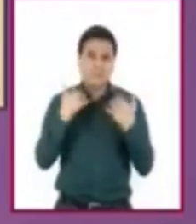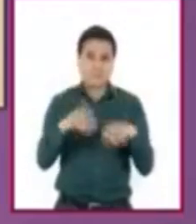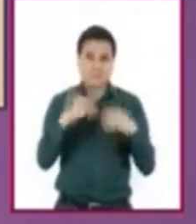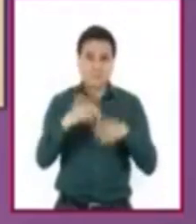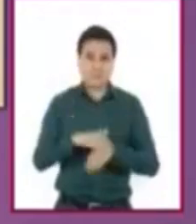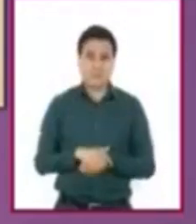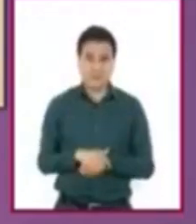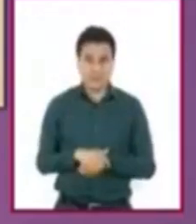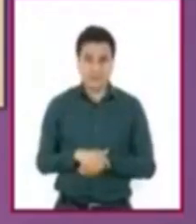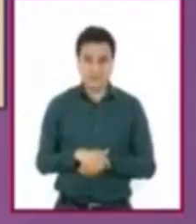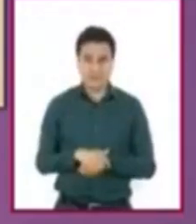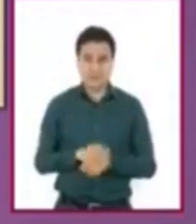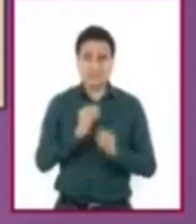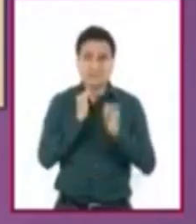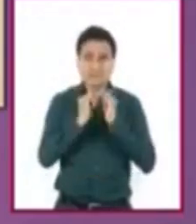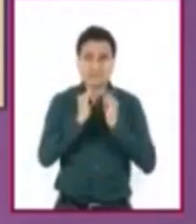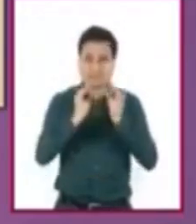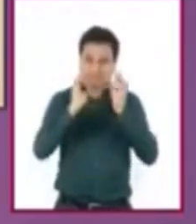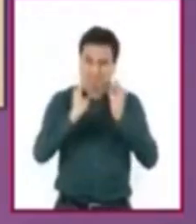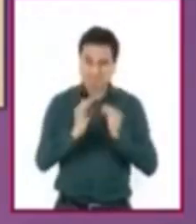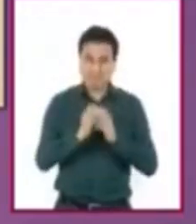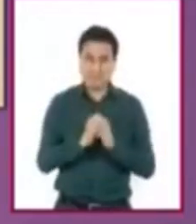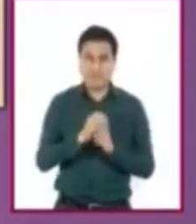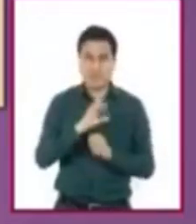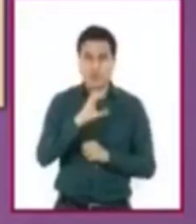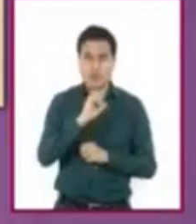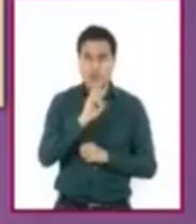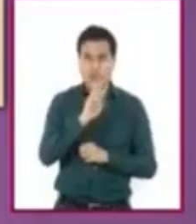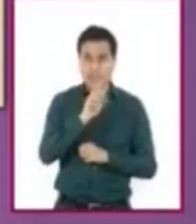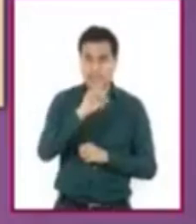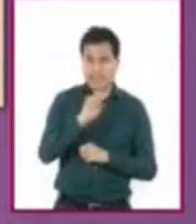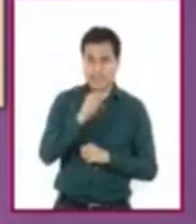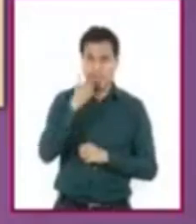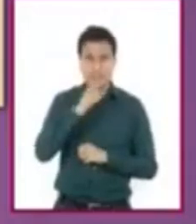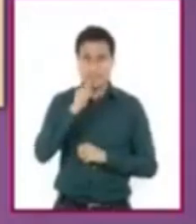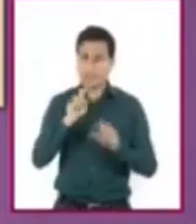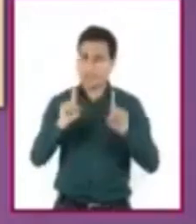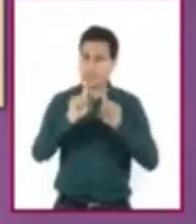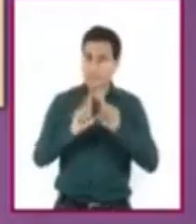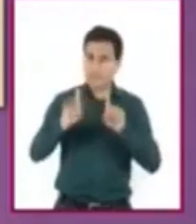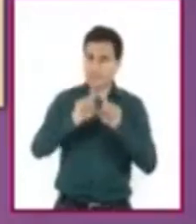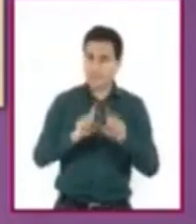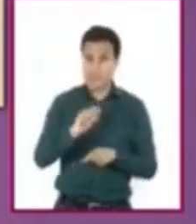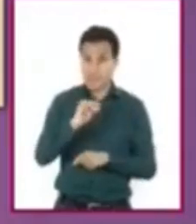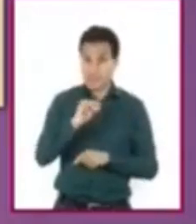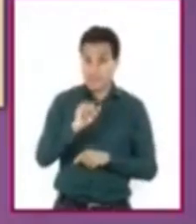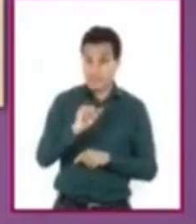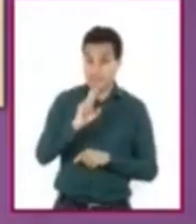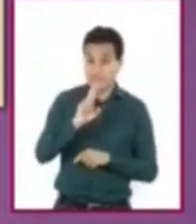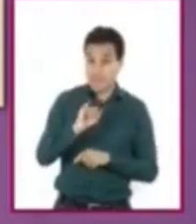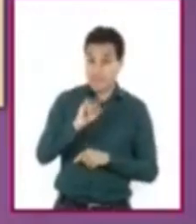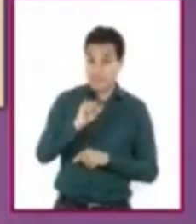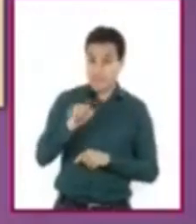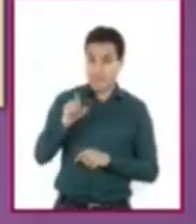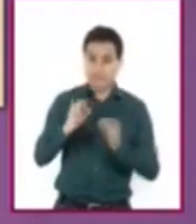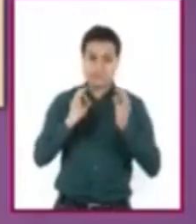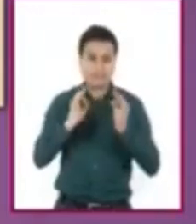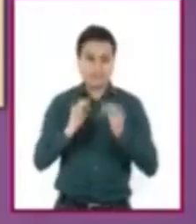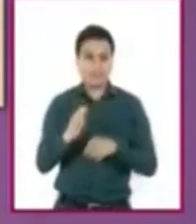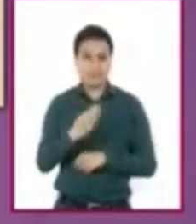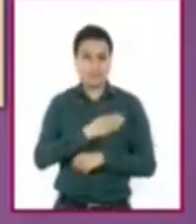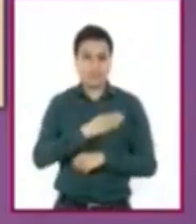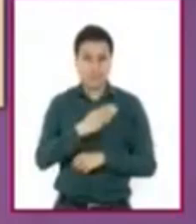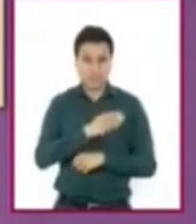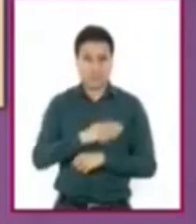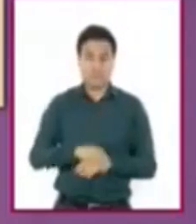traía siempre cortés consigo, y la doña Marina tenía mucho ser, y mandaba absolutamente entre los indios en toda Nueva